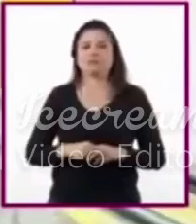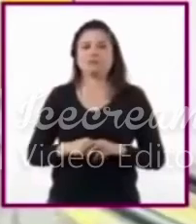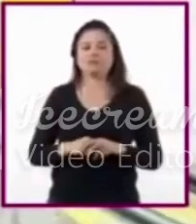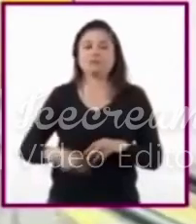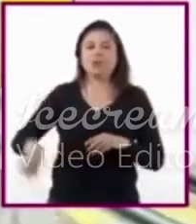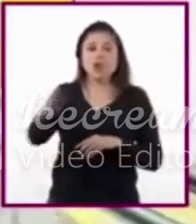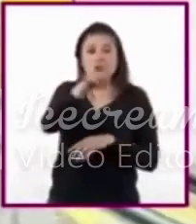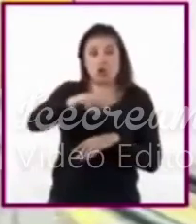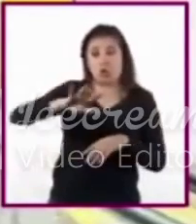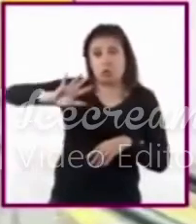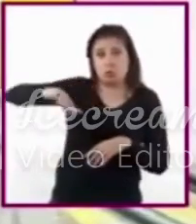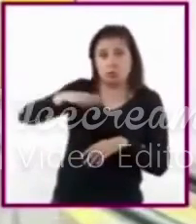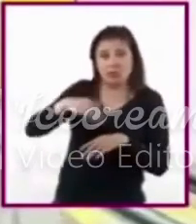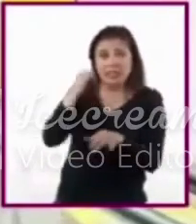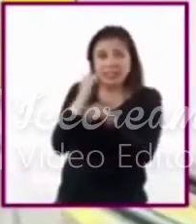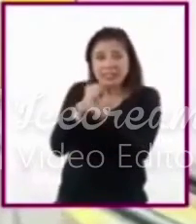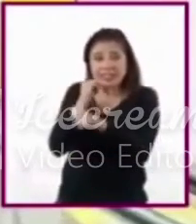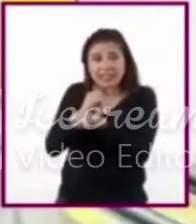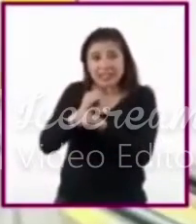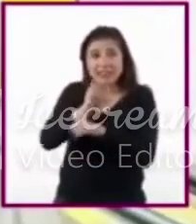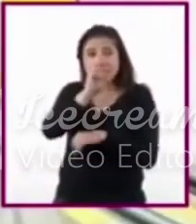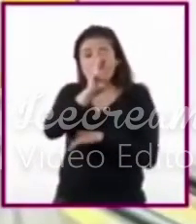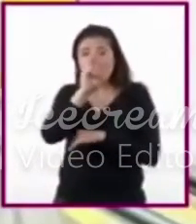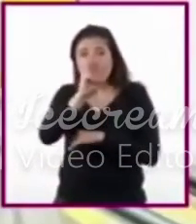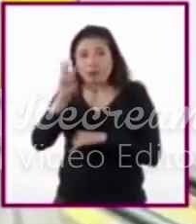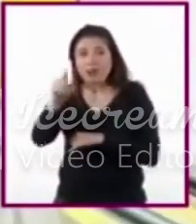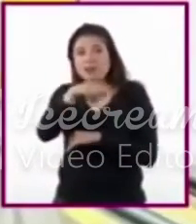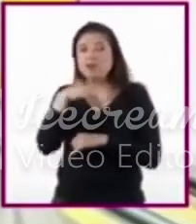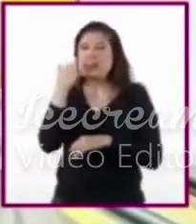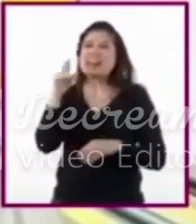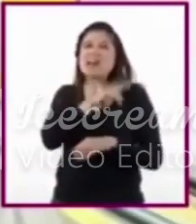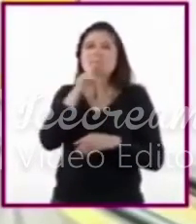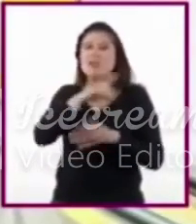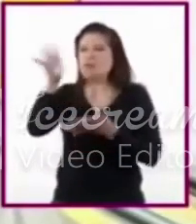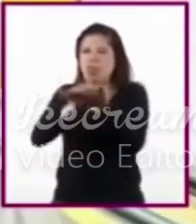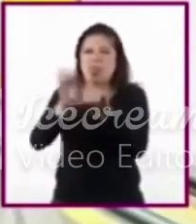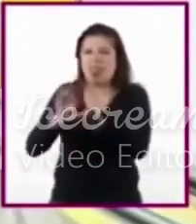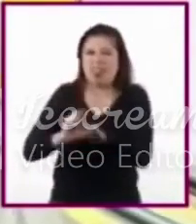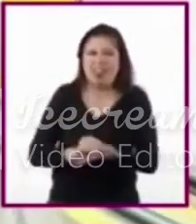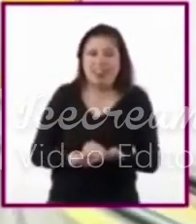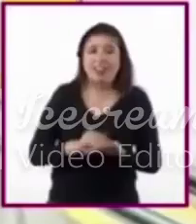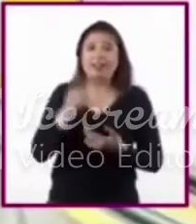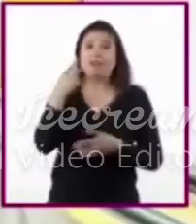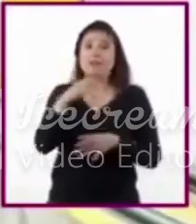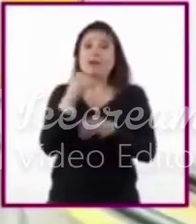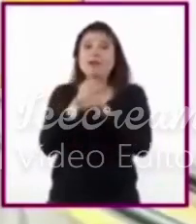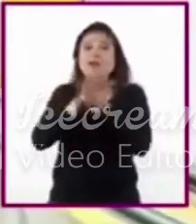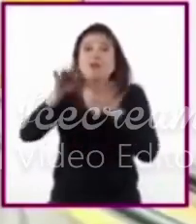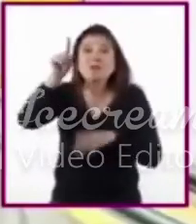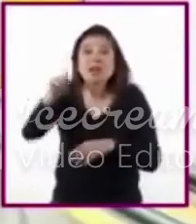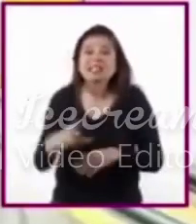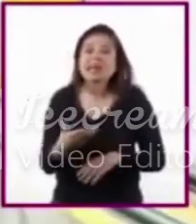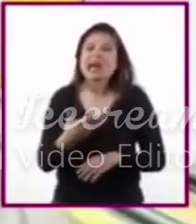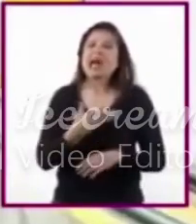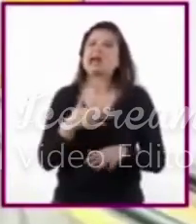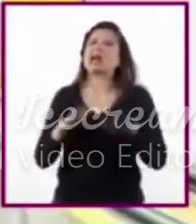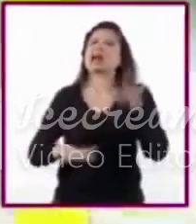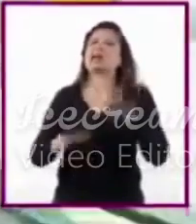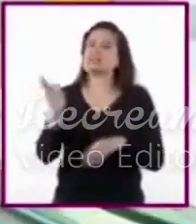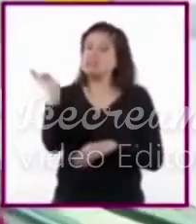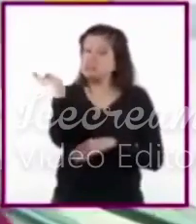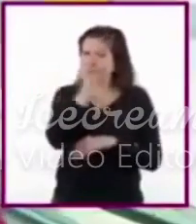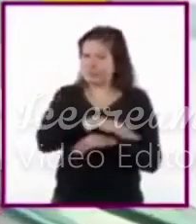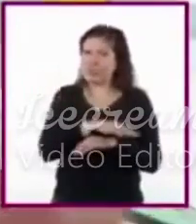Cuando buscamos información en la web, queremos obtener resultados rápidos. Pero hay información que se publica en internet que no es